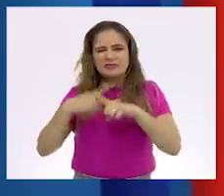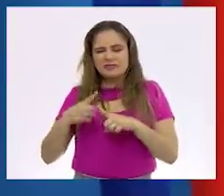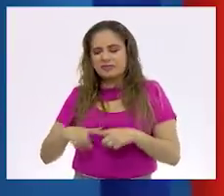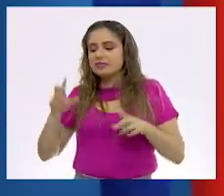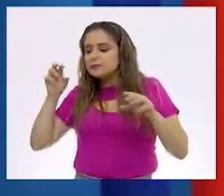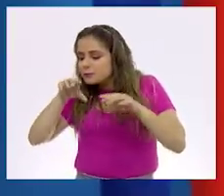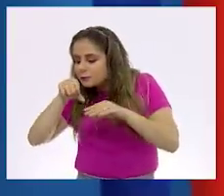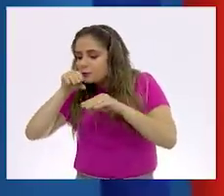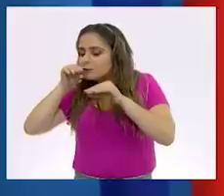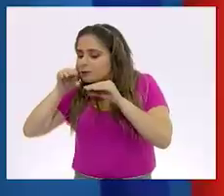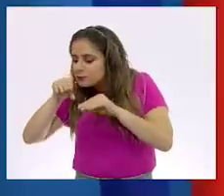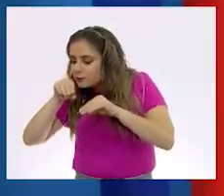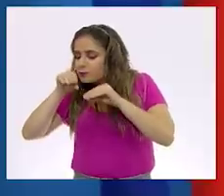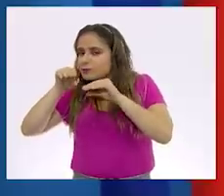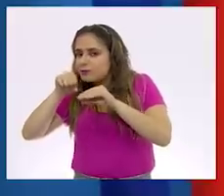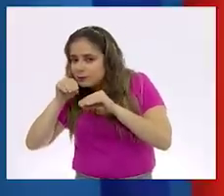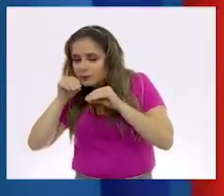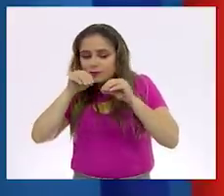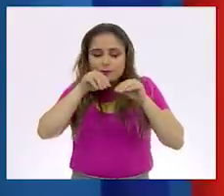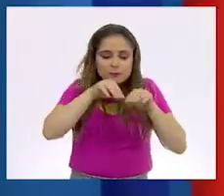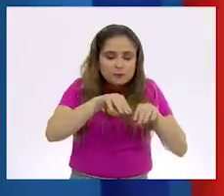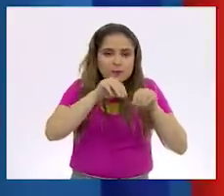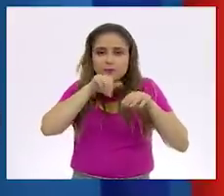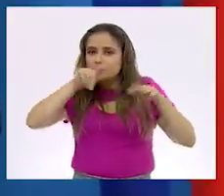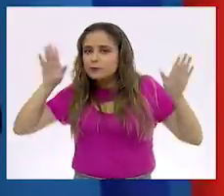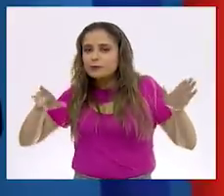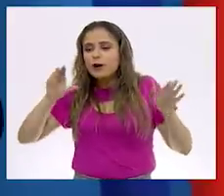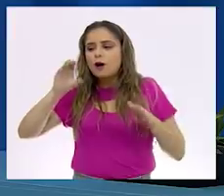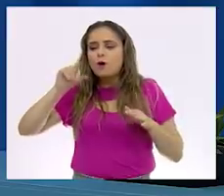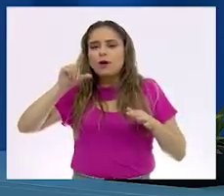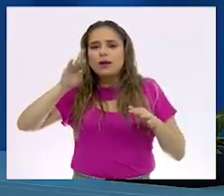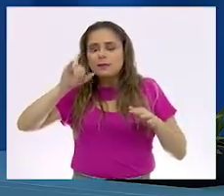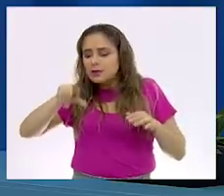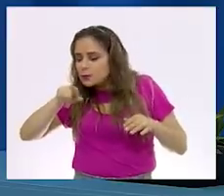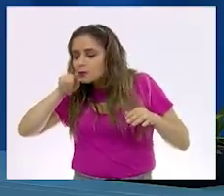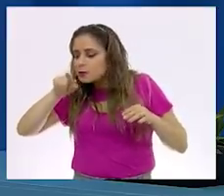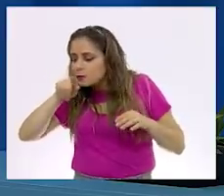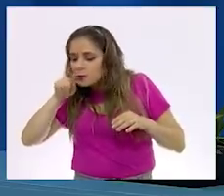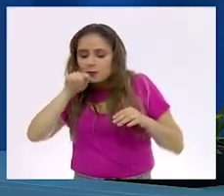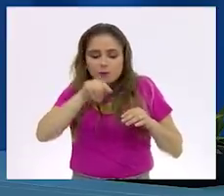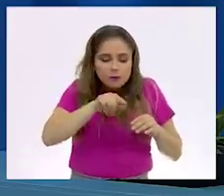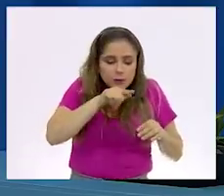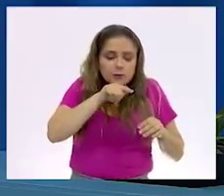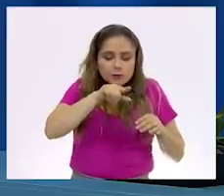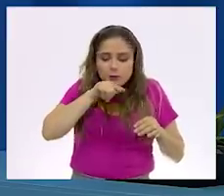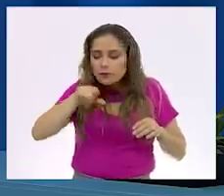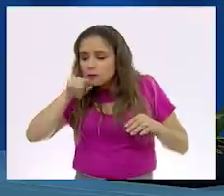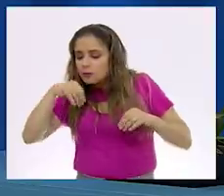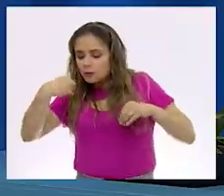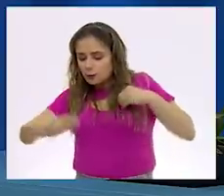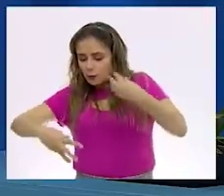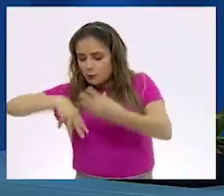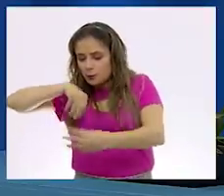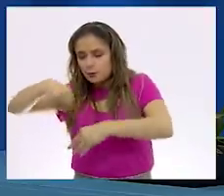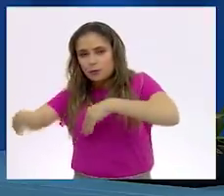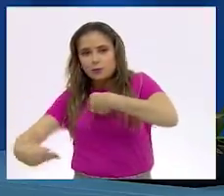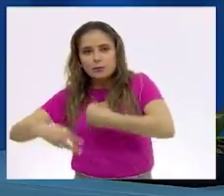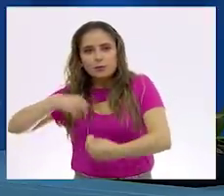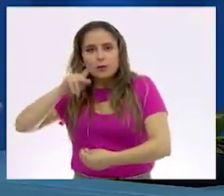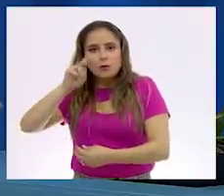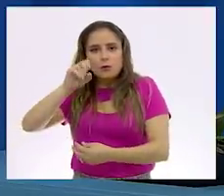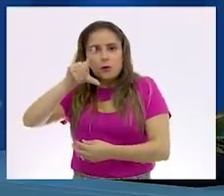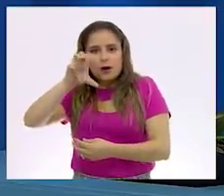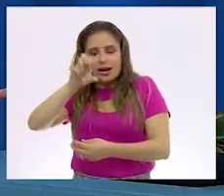insectos, y aves como los colibríes. Pues eso es muy importante, porque los polinizadores son esenciales para